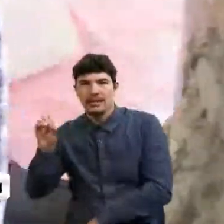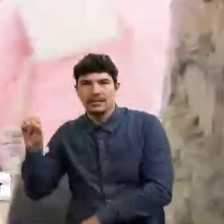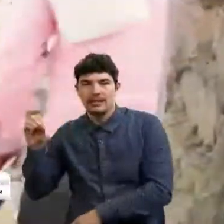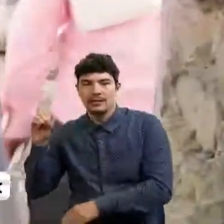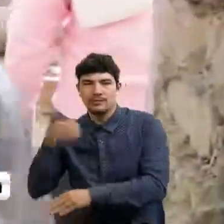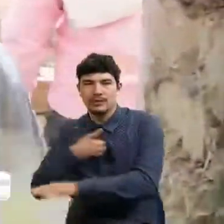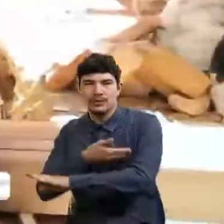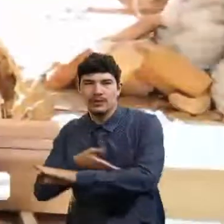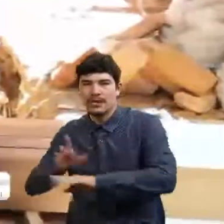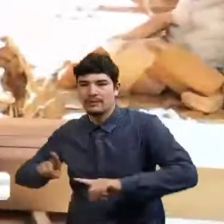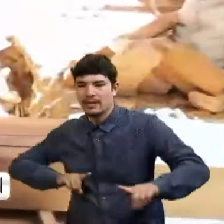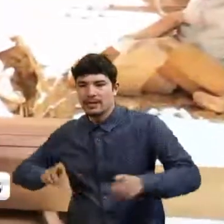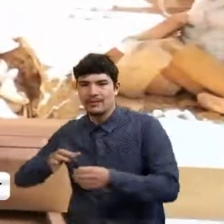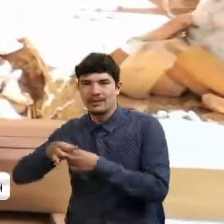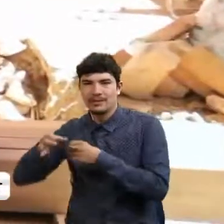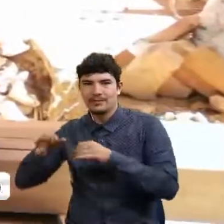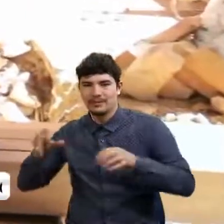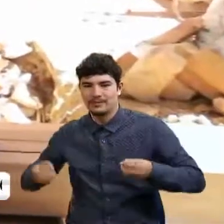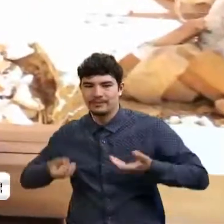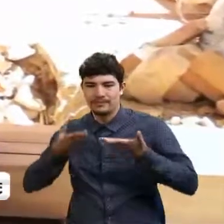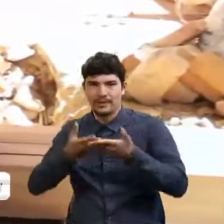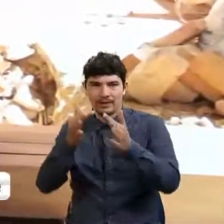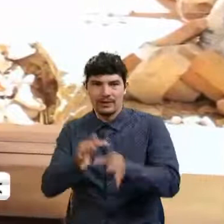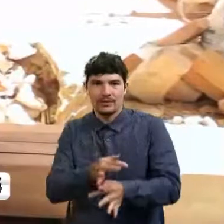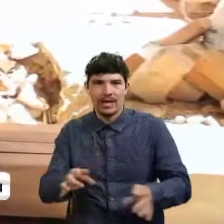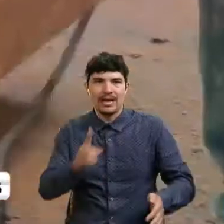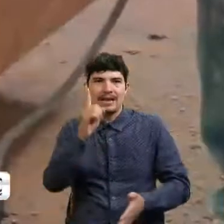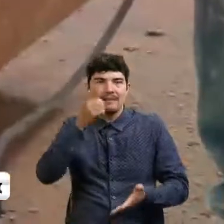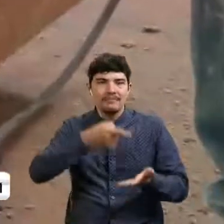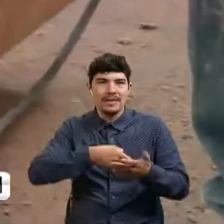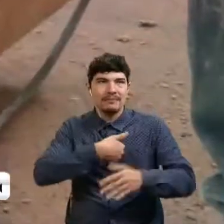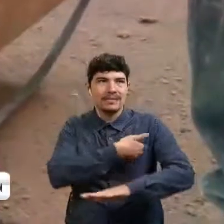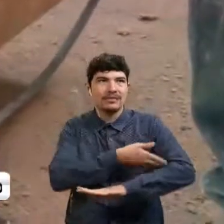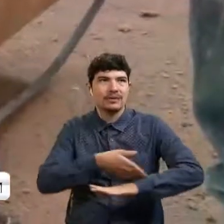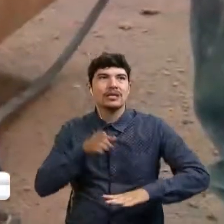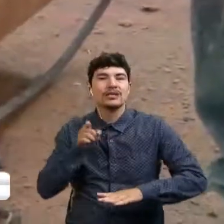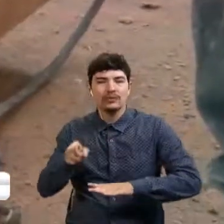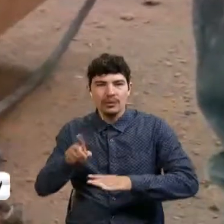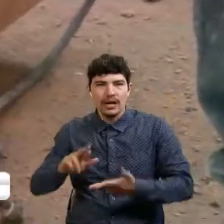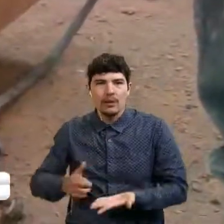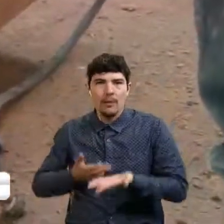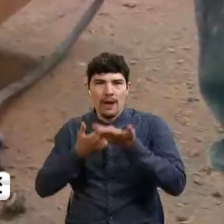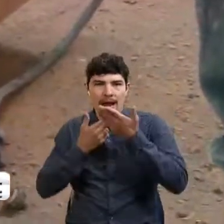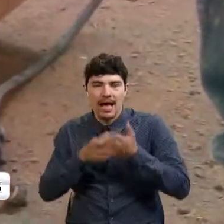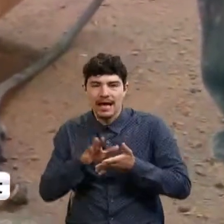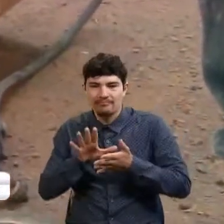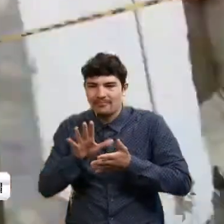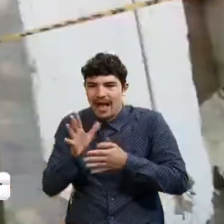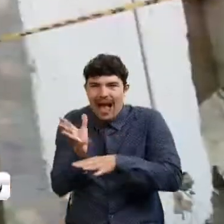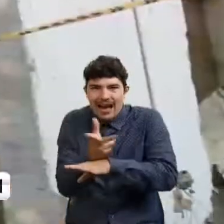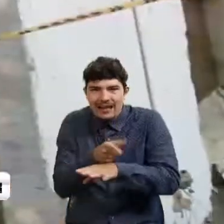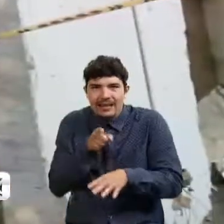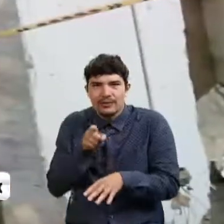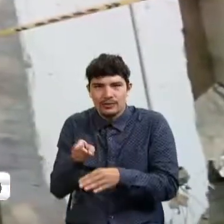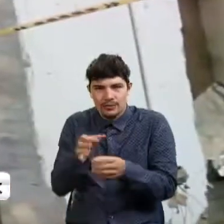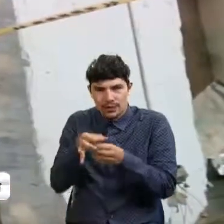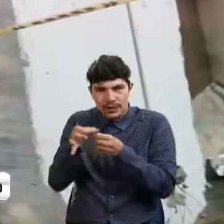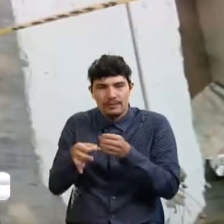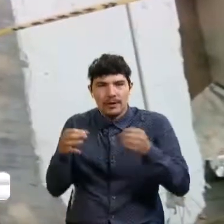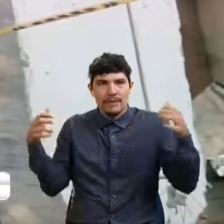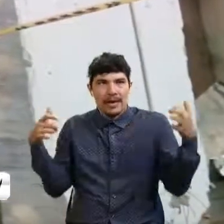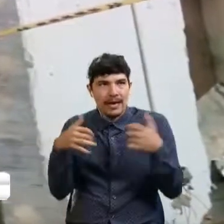se quiso rescatar el aspecto arquitectónico e histórico de vélez por esta razón se utilizaron materiales como el piso de barro cocido